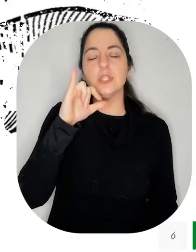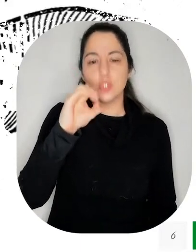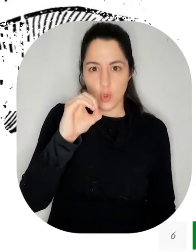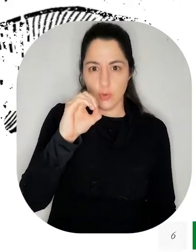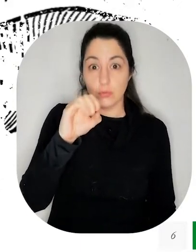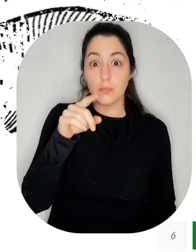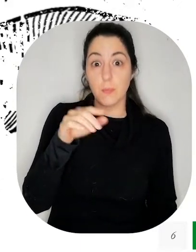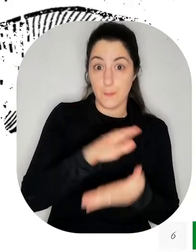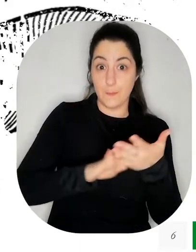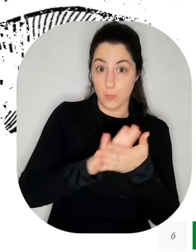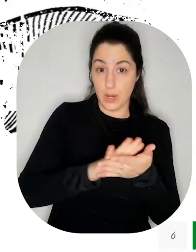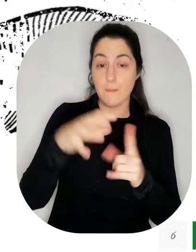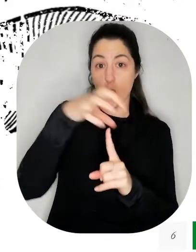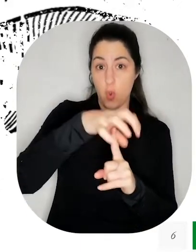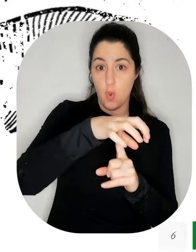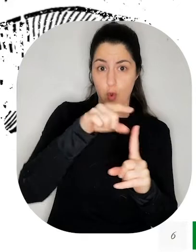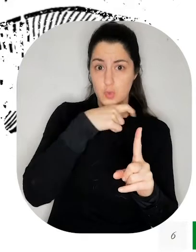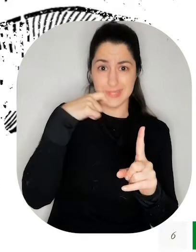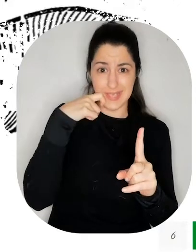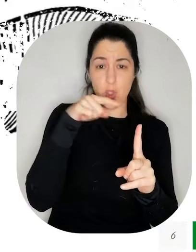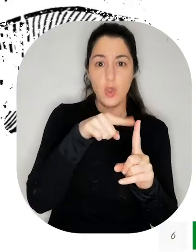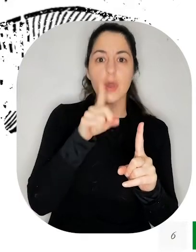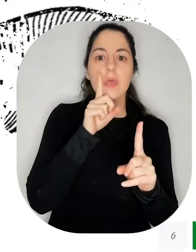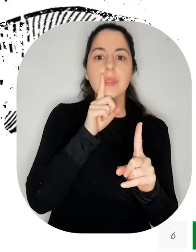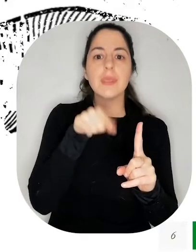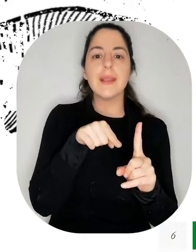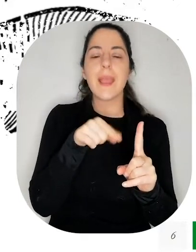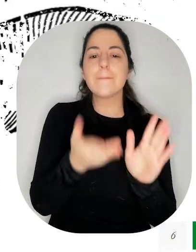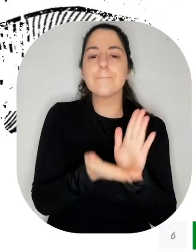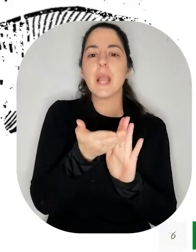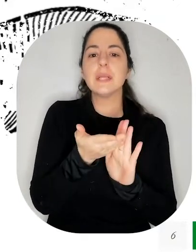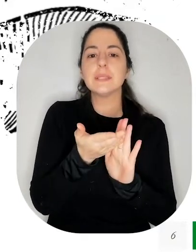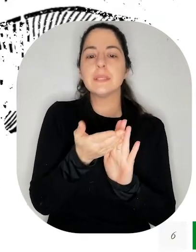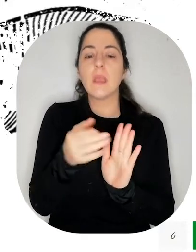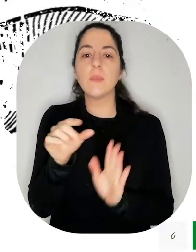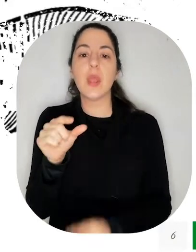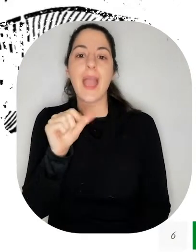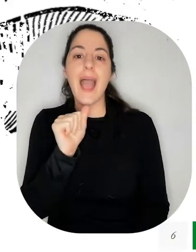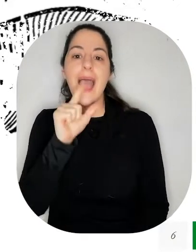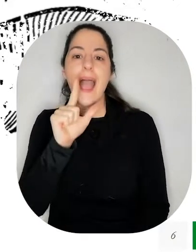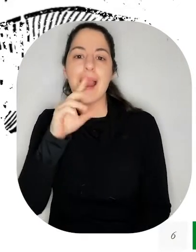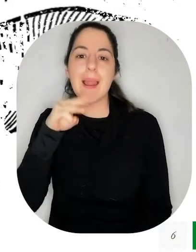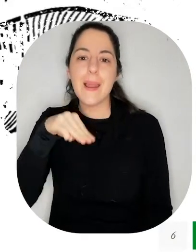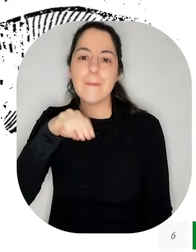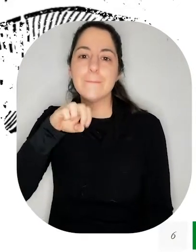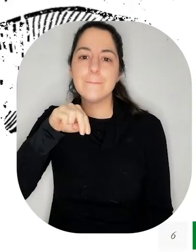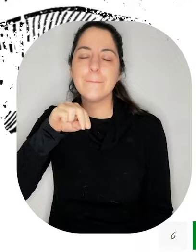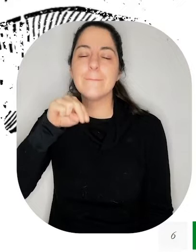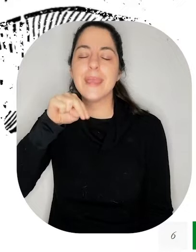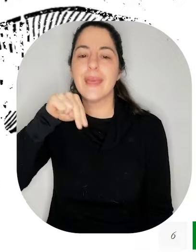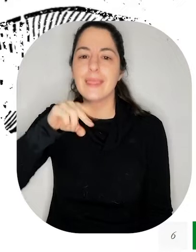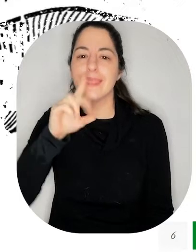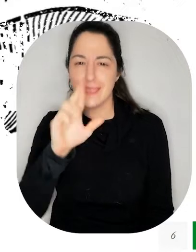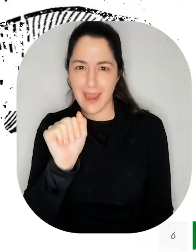calcio. Tiene 4 veces más calcio cada 100 gramos seco que la almendra. Y